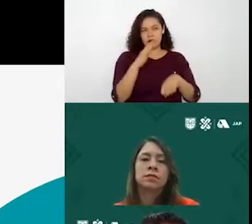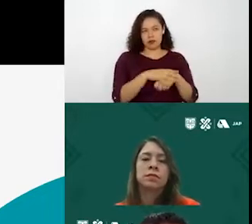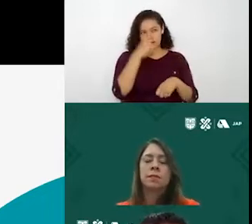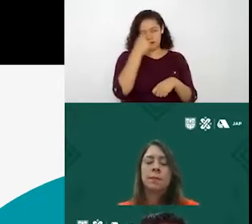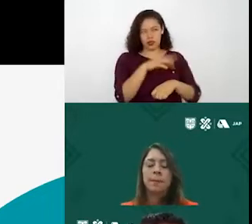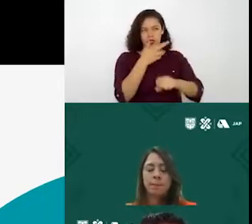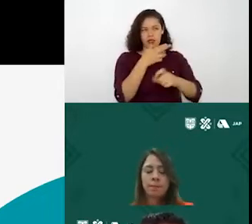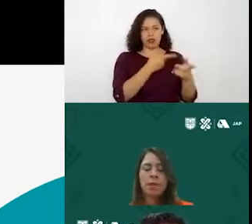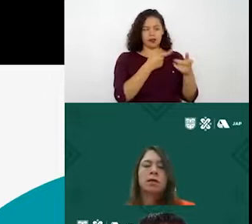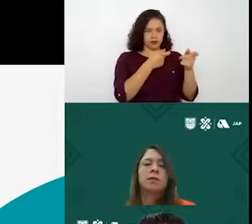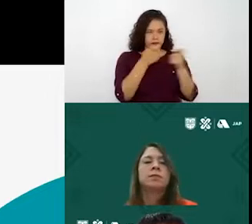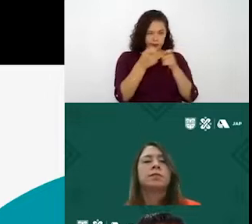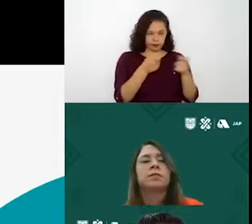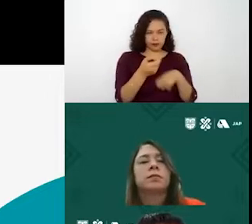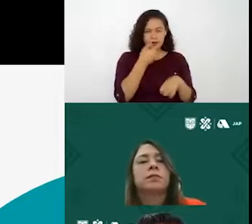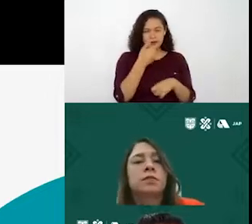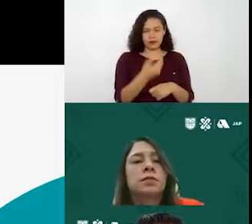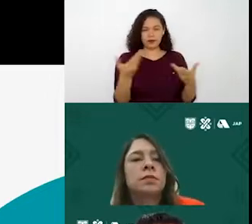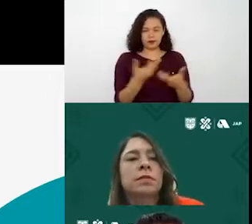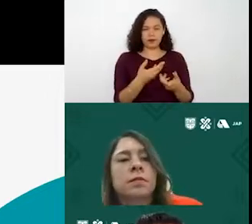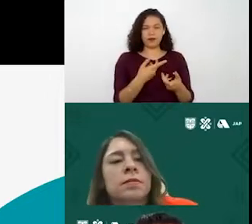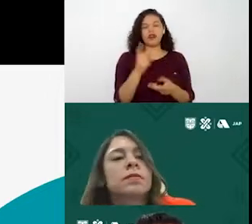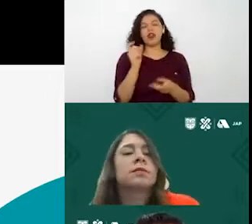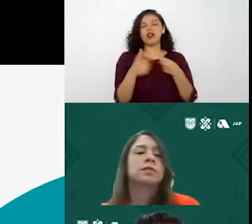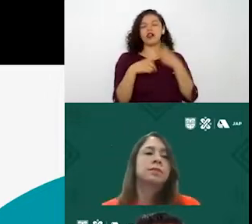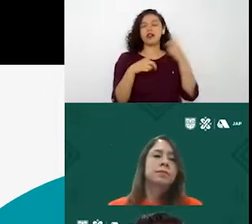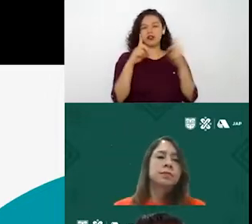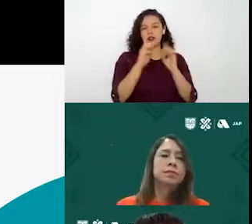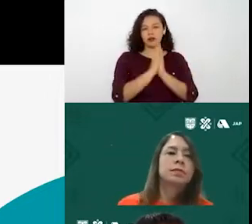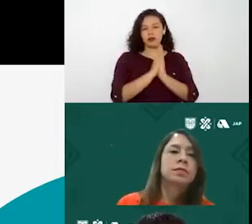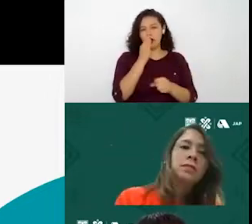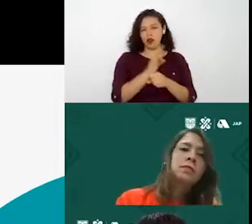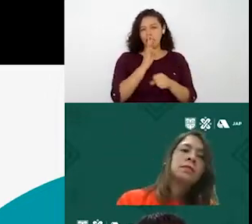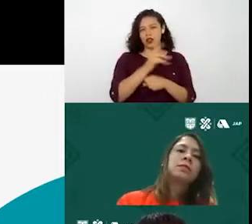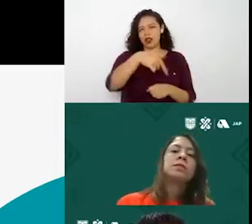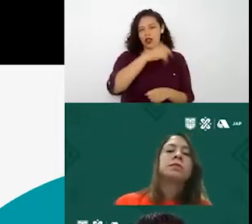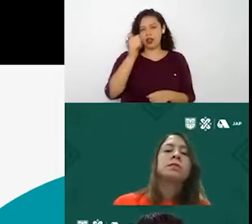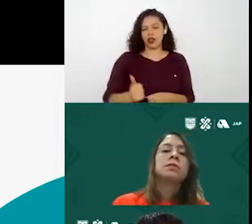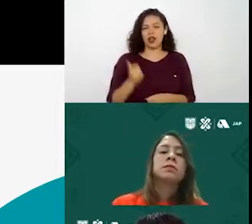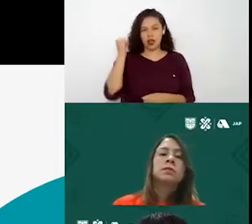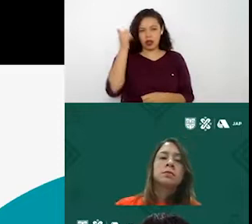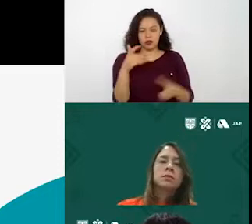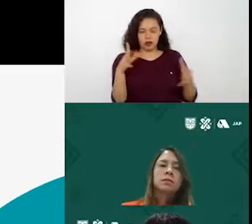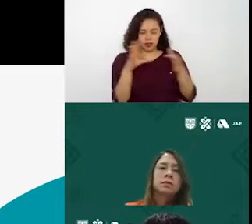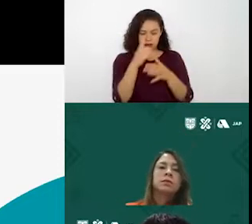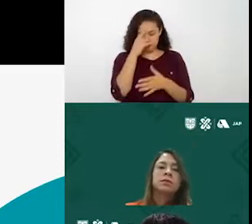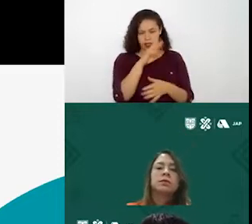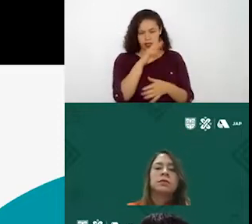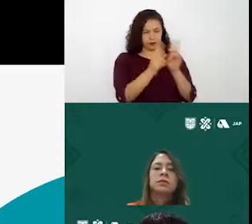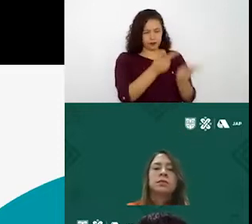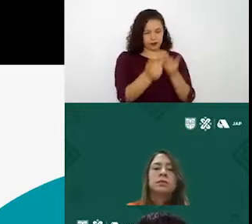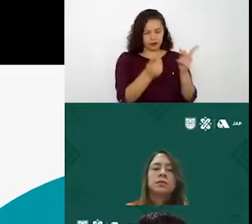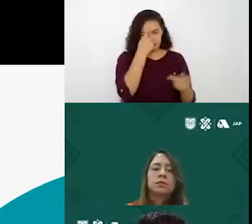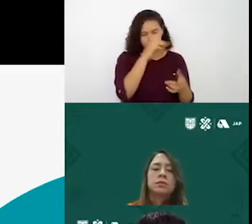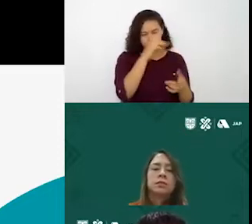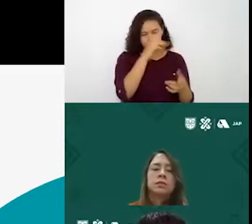a cabo este manejo cualquier duda por favor que tengan al respecto es el momento de que ustedes la disipen para que podamos tener este